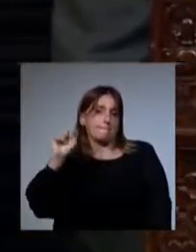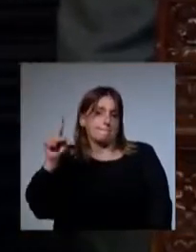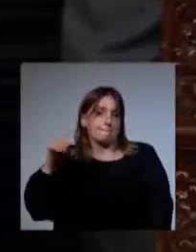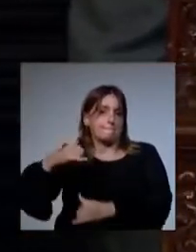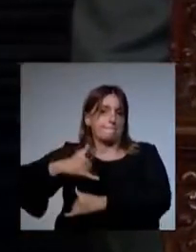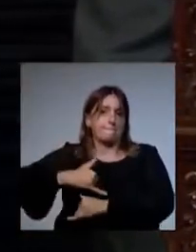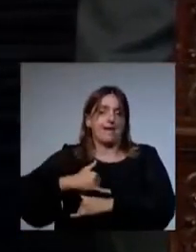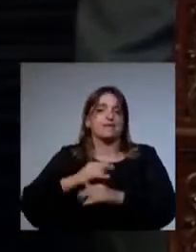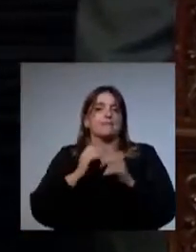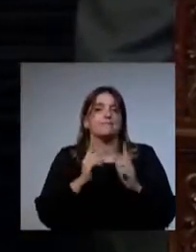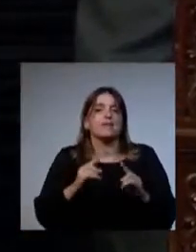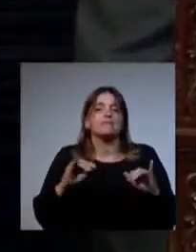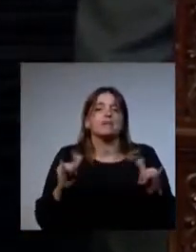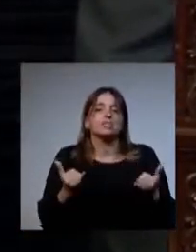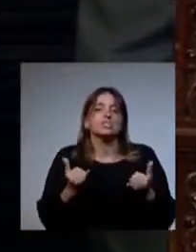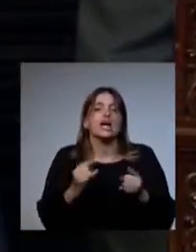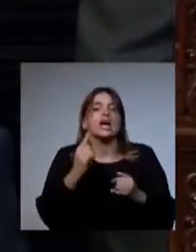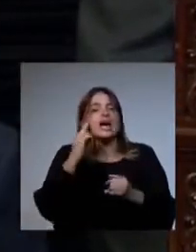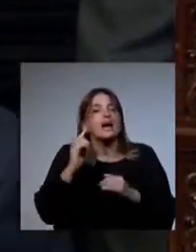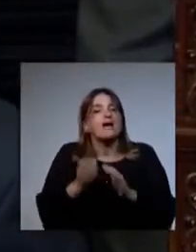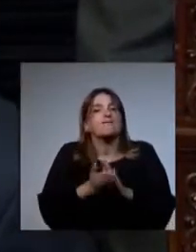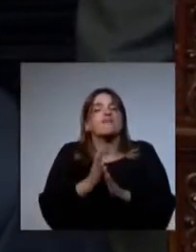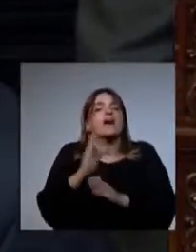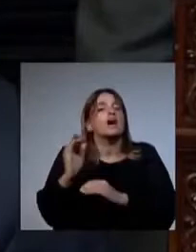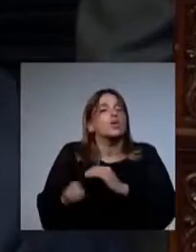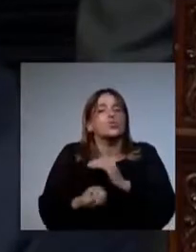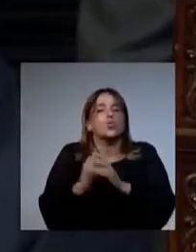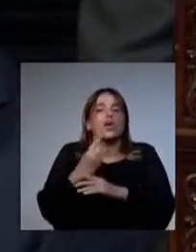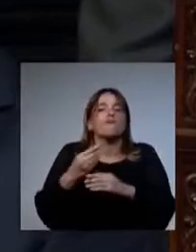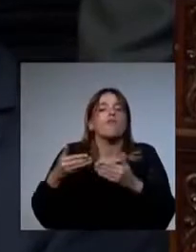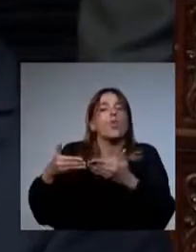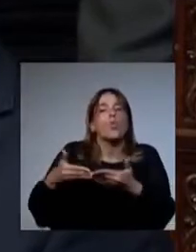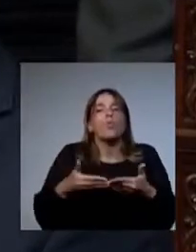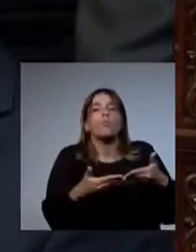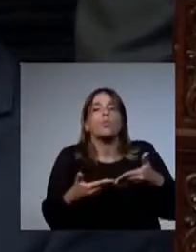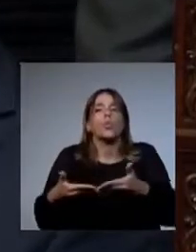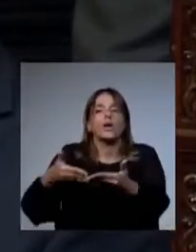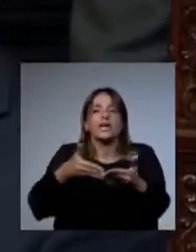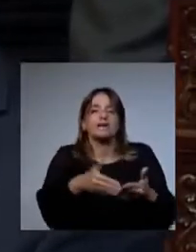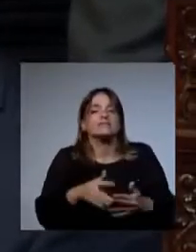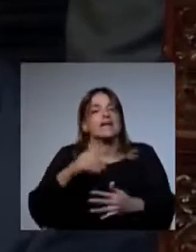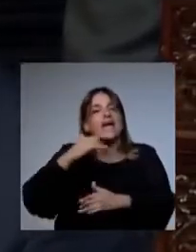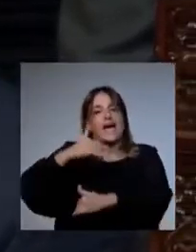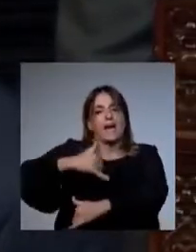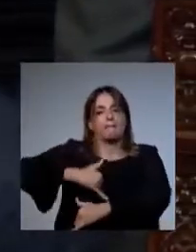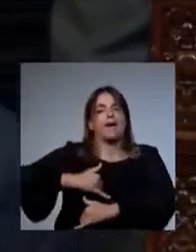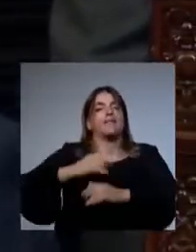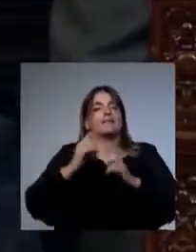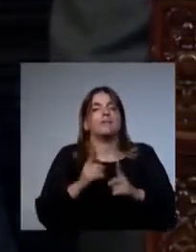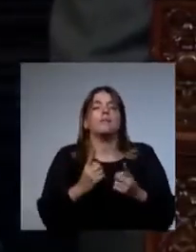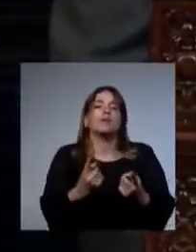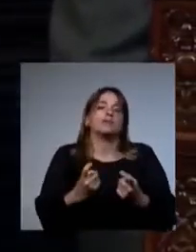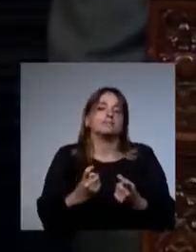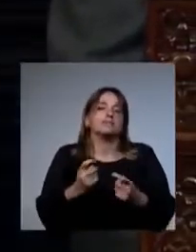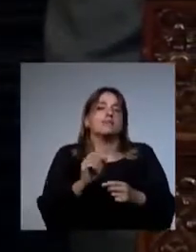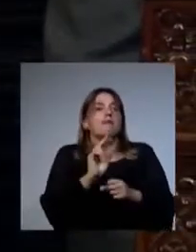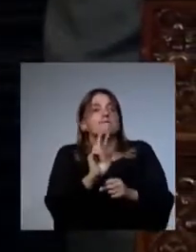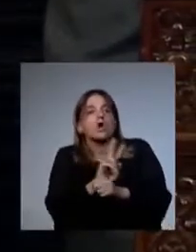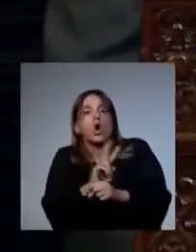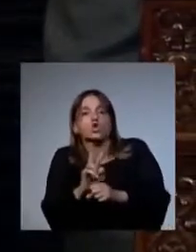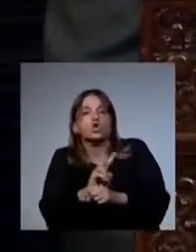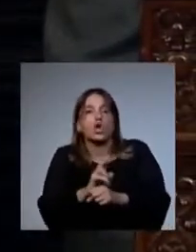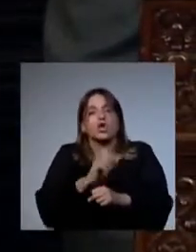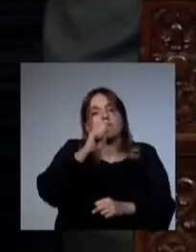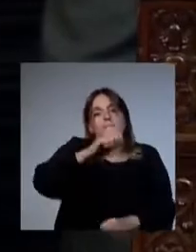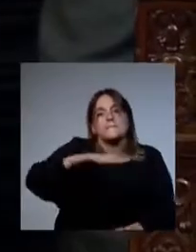Y además hemos adelantado la renovación de la flota de los buques de la Armada Nacional, porque debemos contar con patrullas